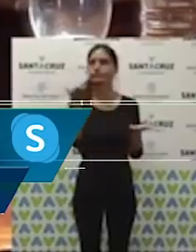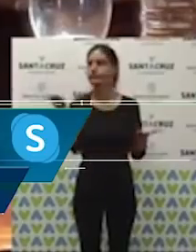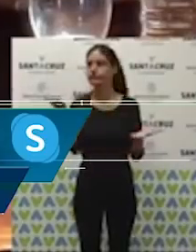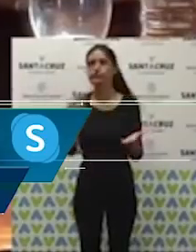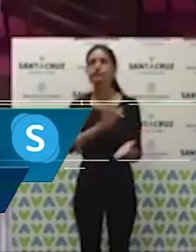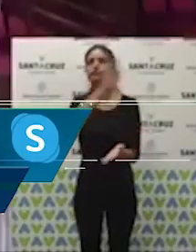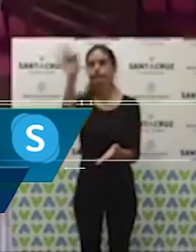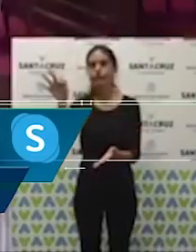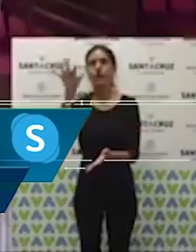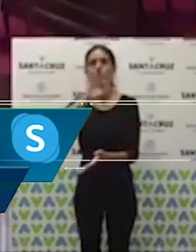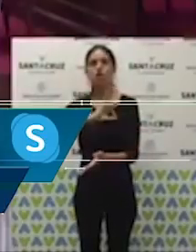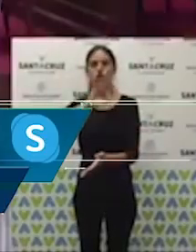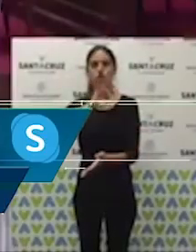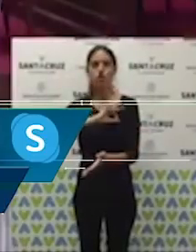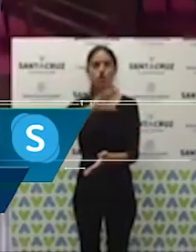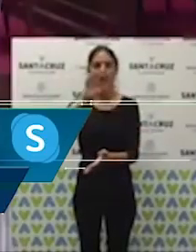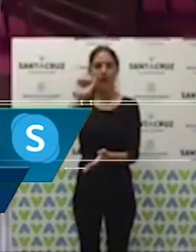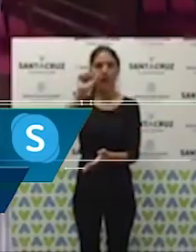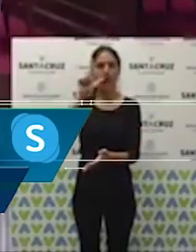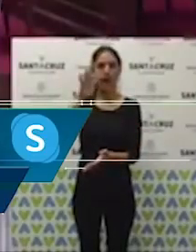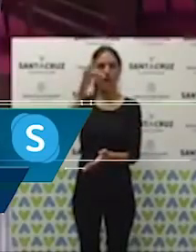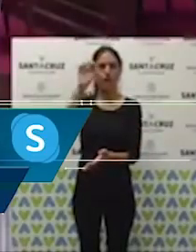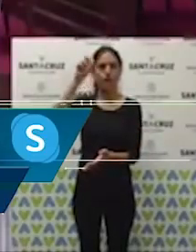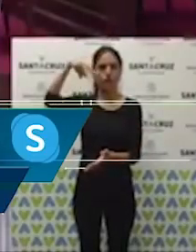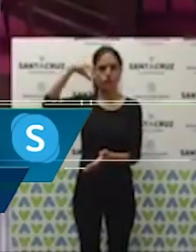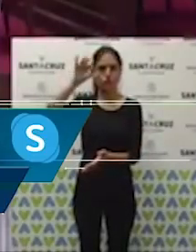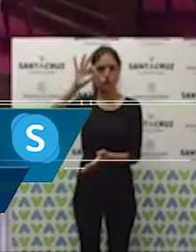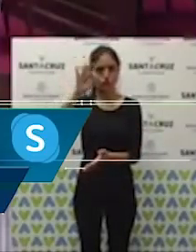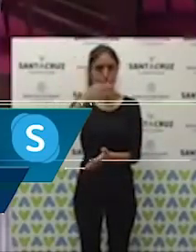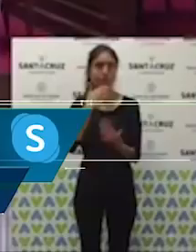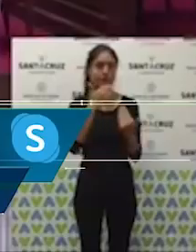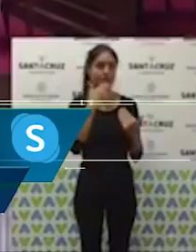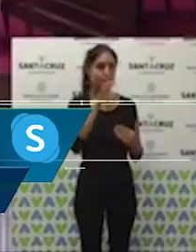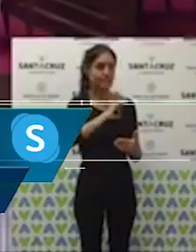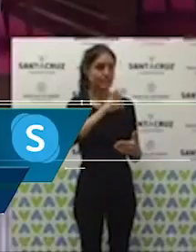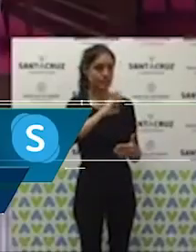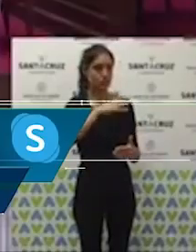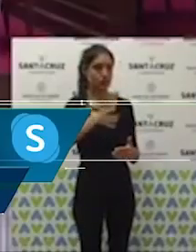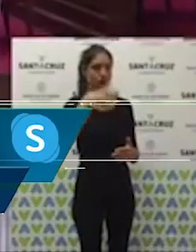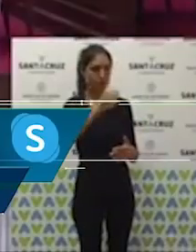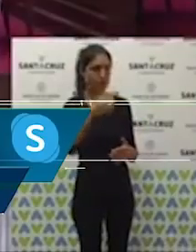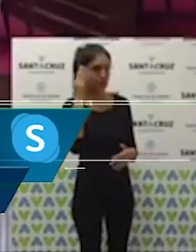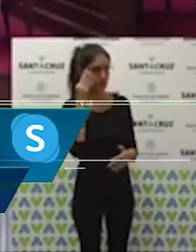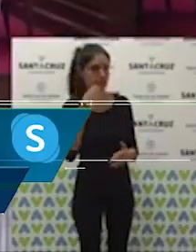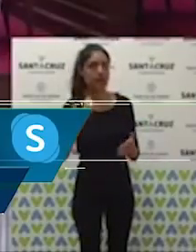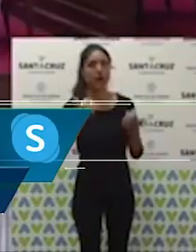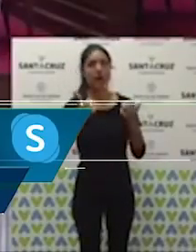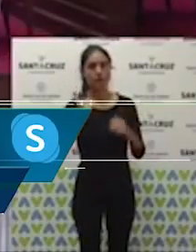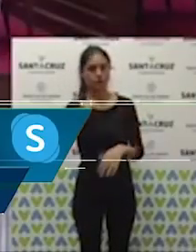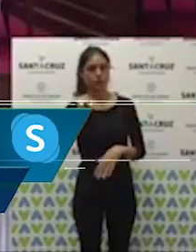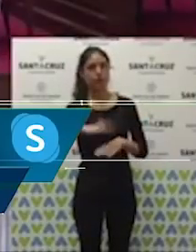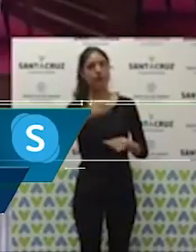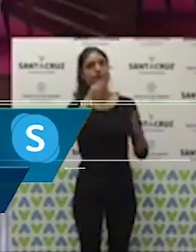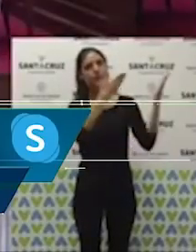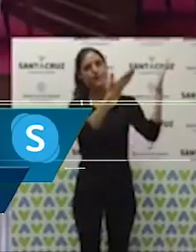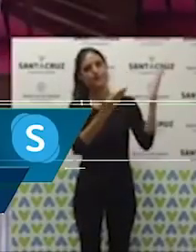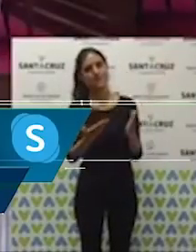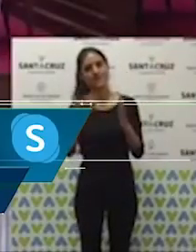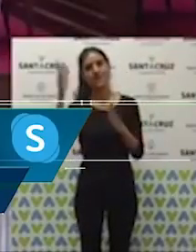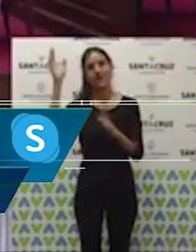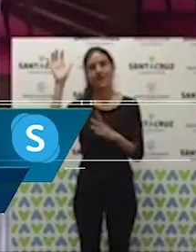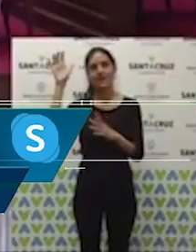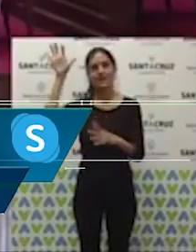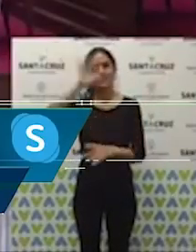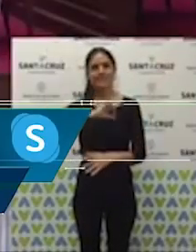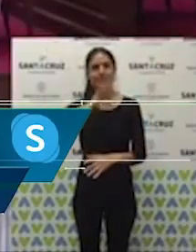se produce por unas filtraciones periodísticas que hablaban de una posible denuncia del concejal de urbanismo a fiscalía